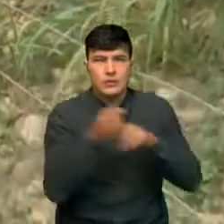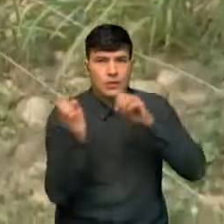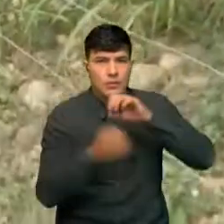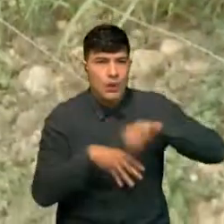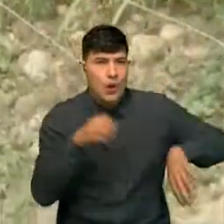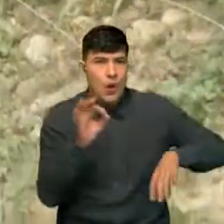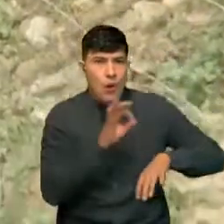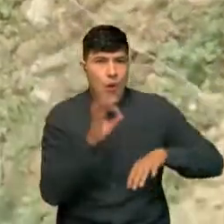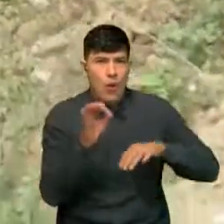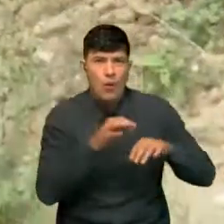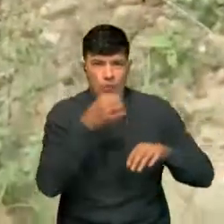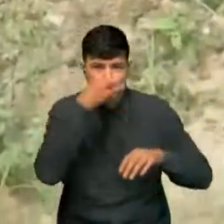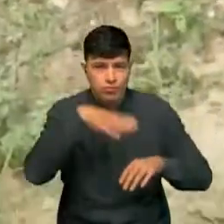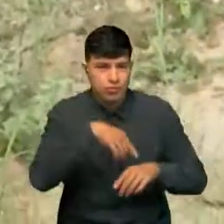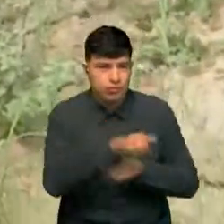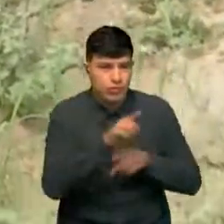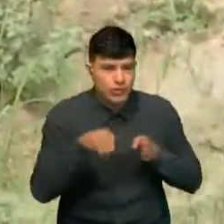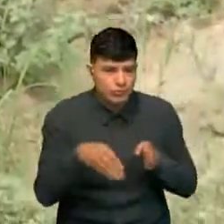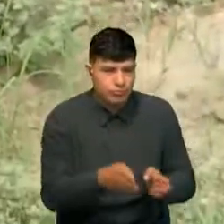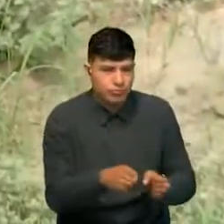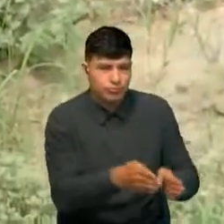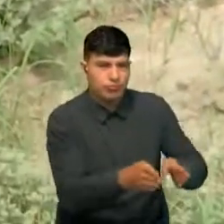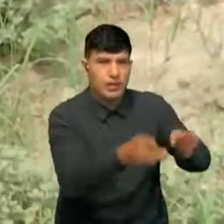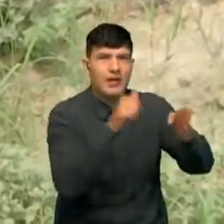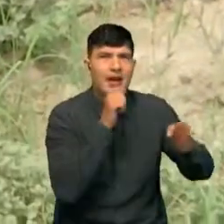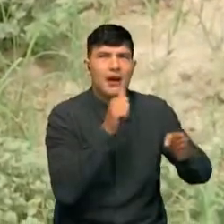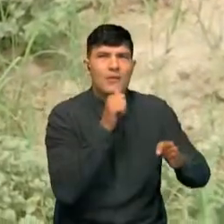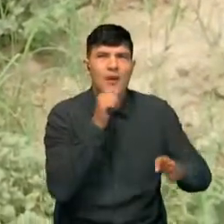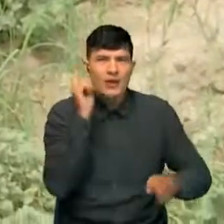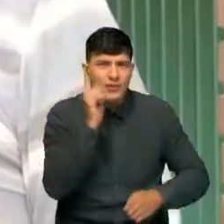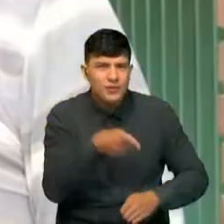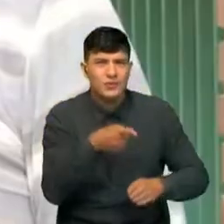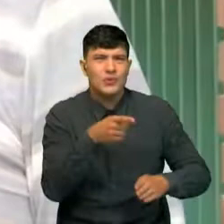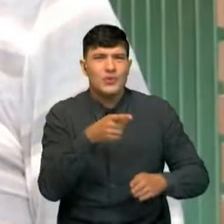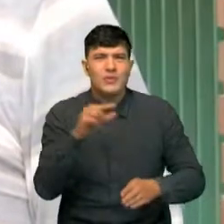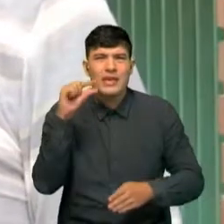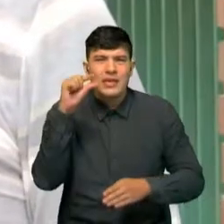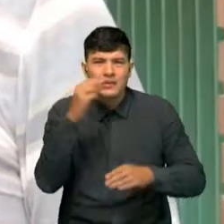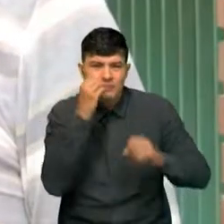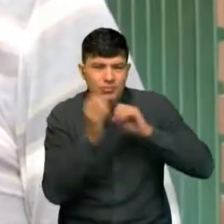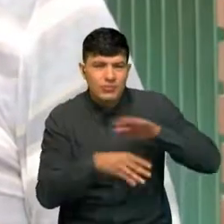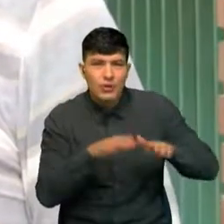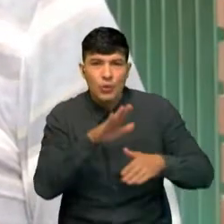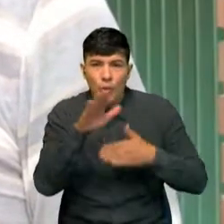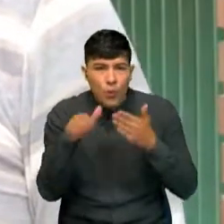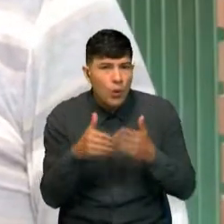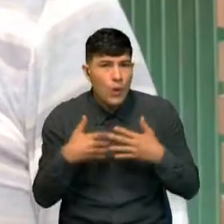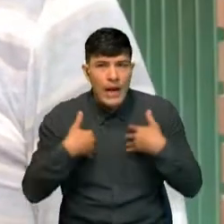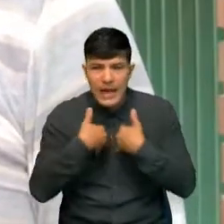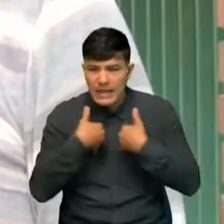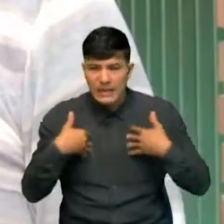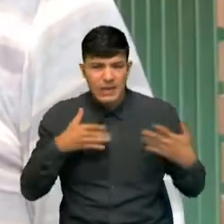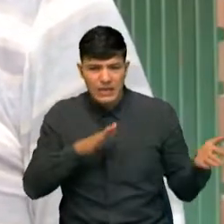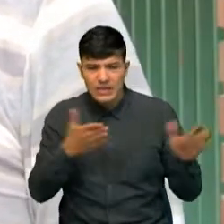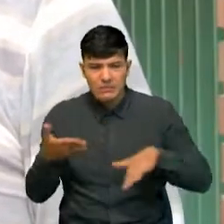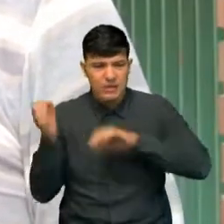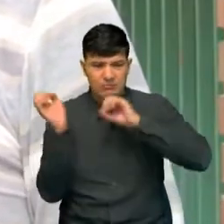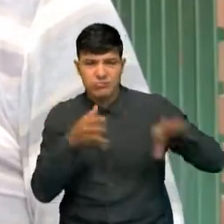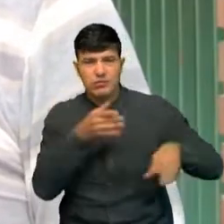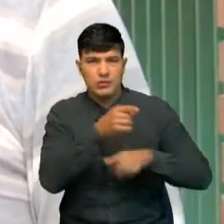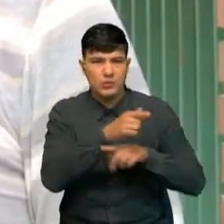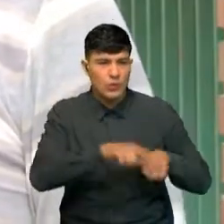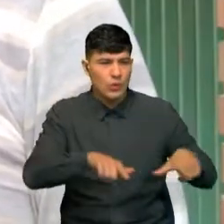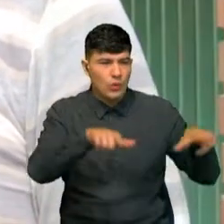a las canaletas. Es un botadero de escombros, es un pequeño carrasco, todos los animales que mueren lo vienen a botar ahí, todos los que sacan